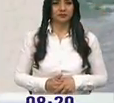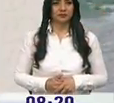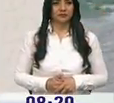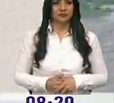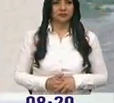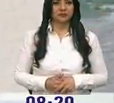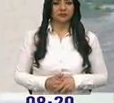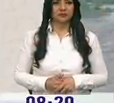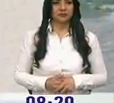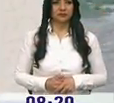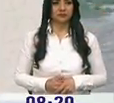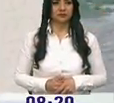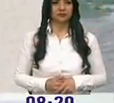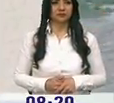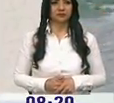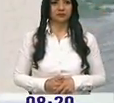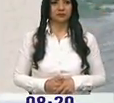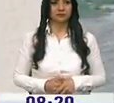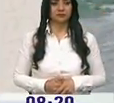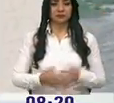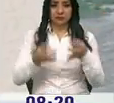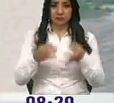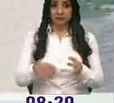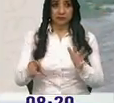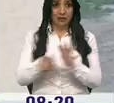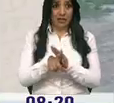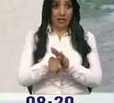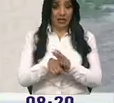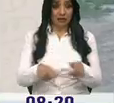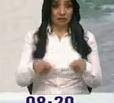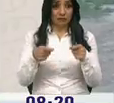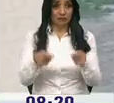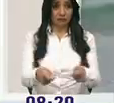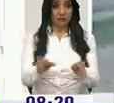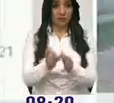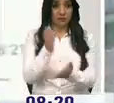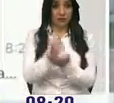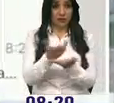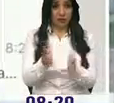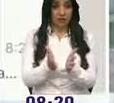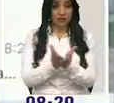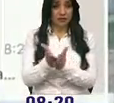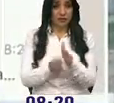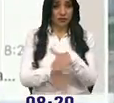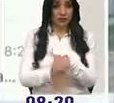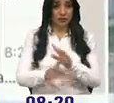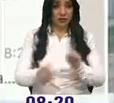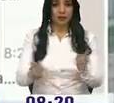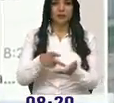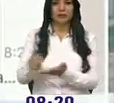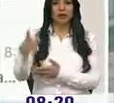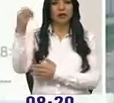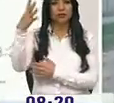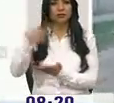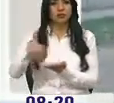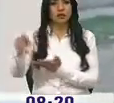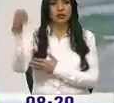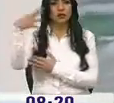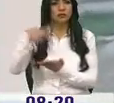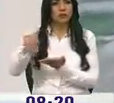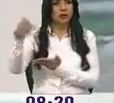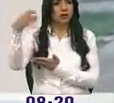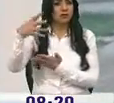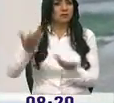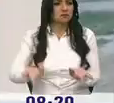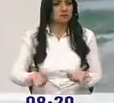me parece que esto no está legalizado entonces, si no han tenido, no tienen servicios públicos, pero les cobran la luz como que tuvieran alumbrado,